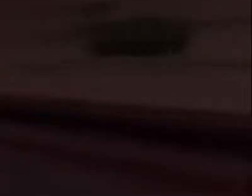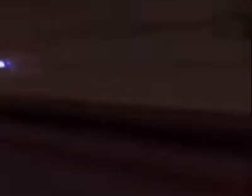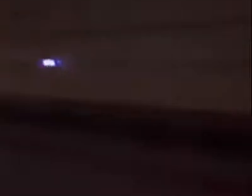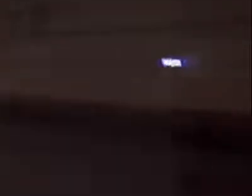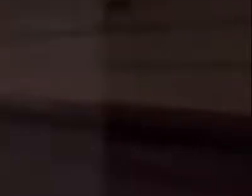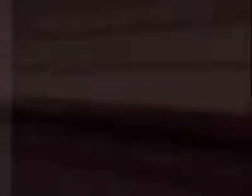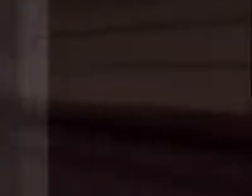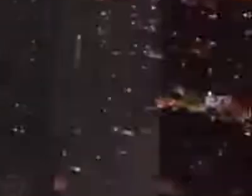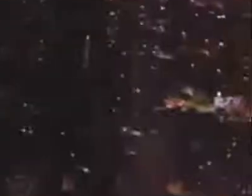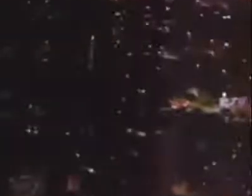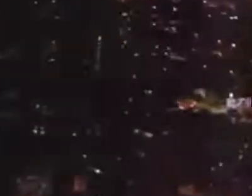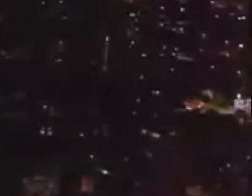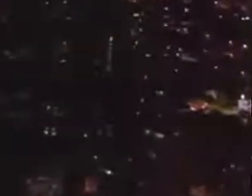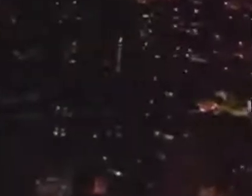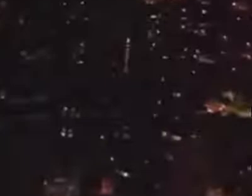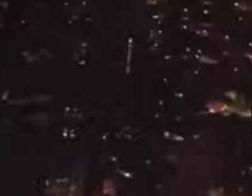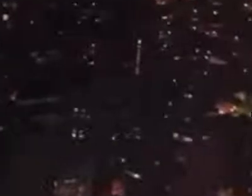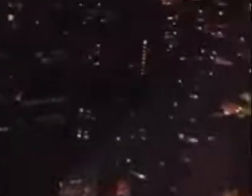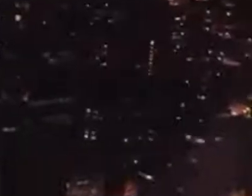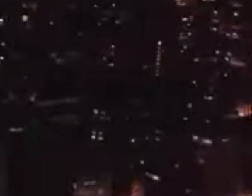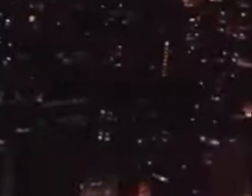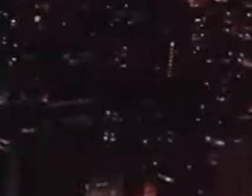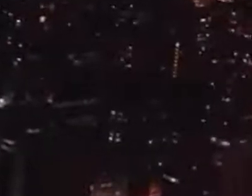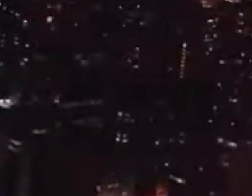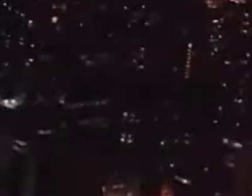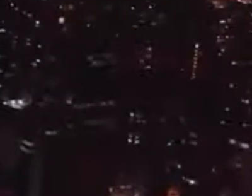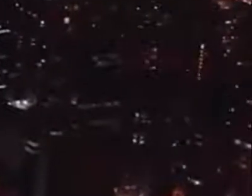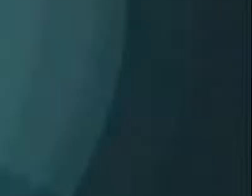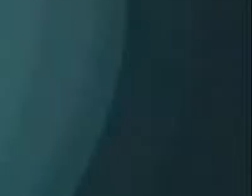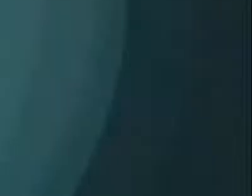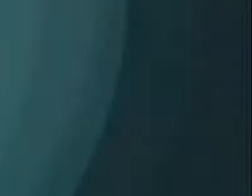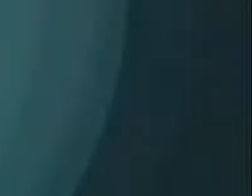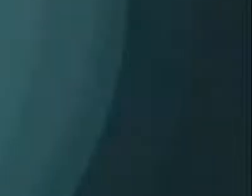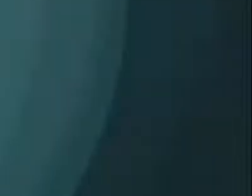RTVC Noticias. Emisión fin de semana.